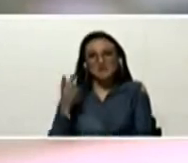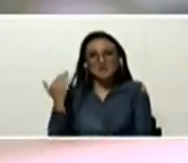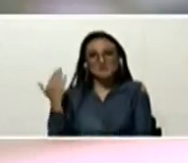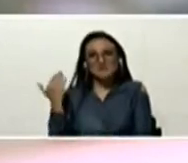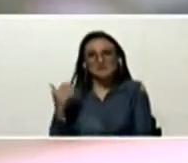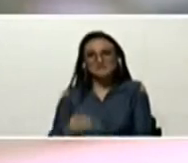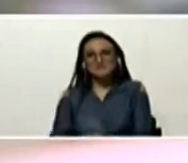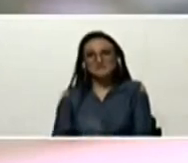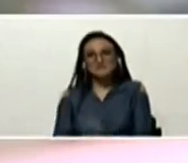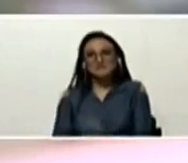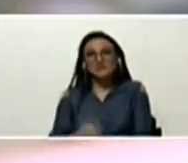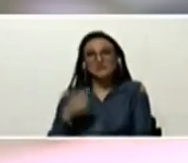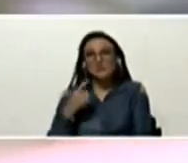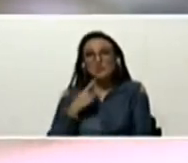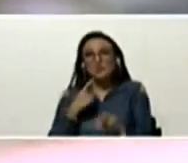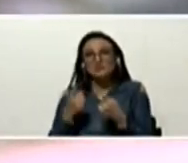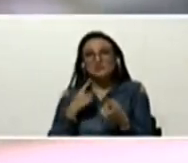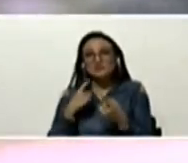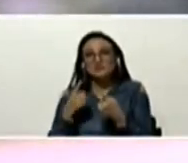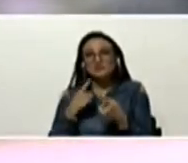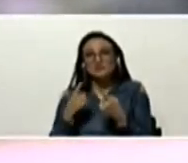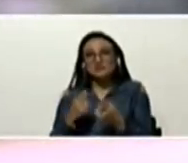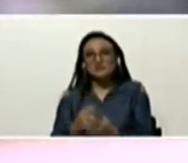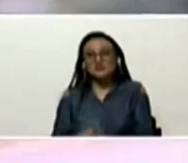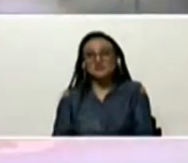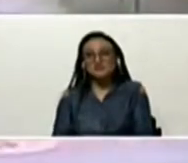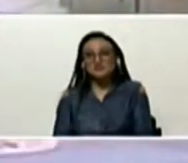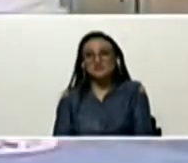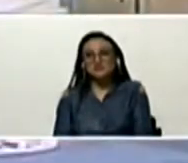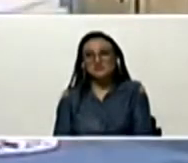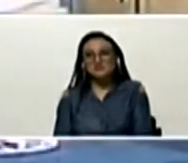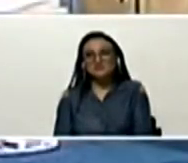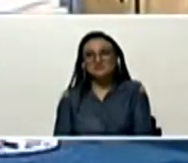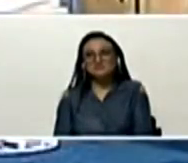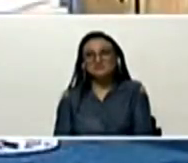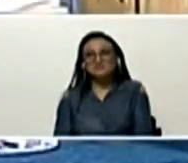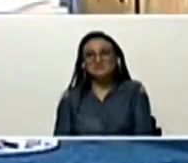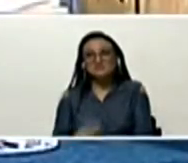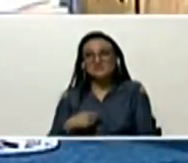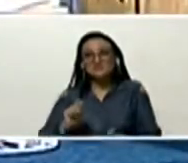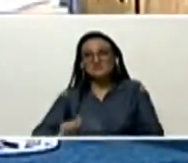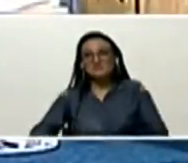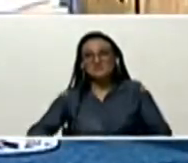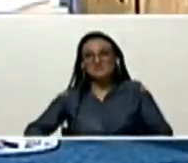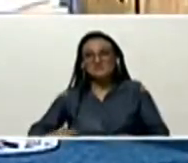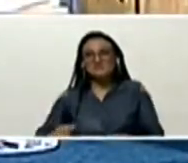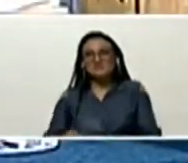Luego me hace una entrevista. Fíjate, aparezco yo con el blue jean aquel, Cilia, famoso.